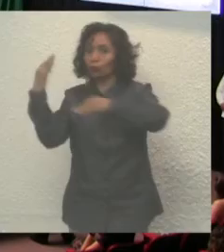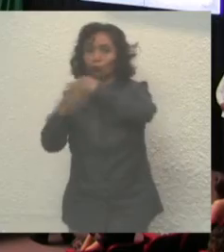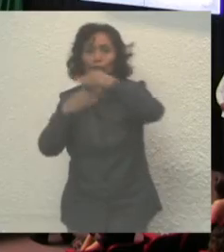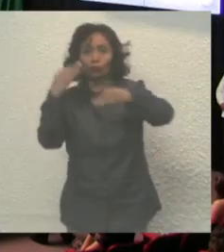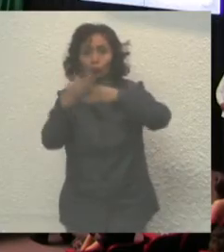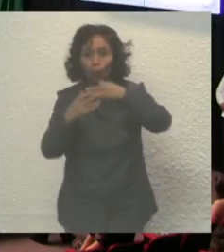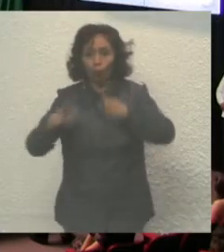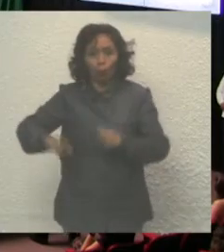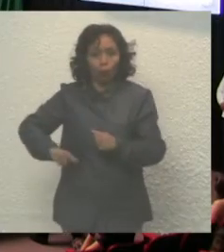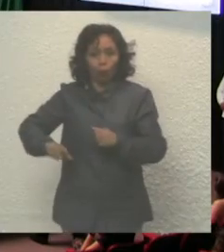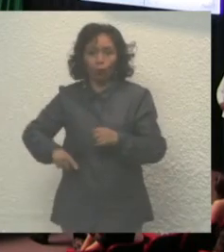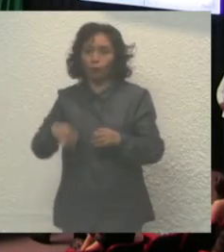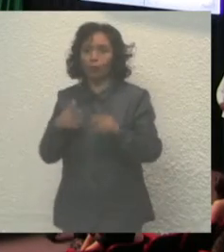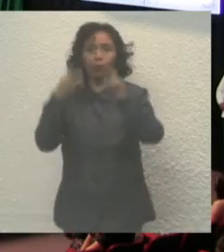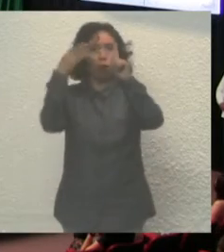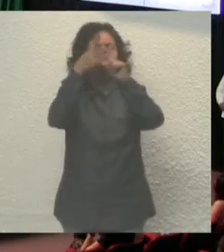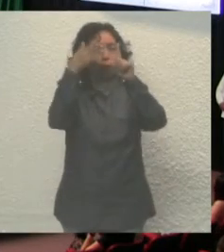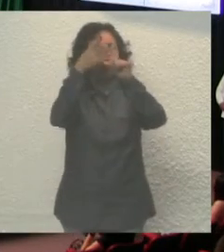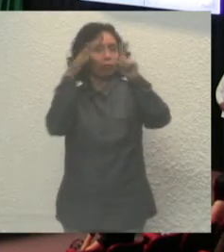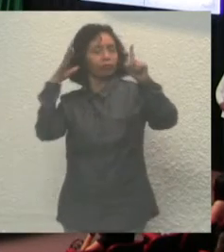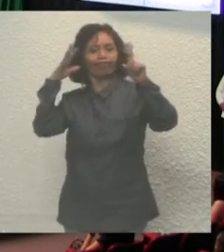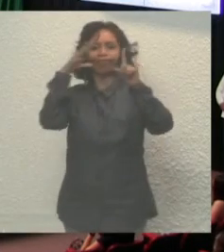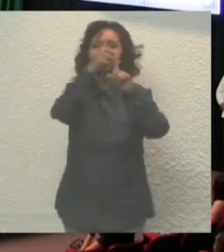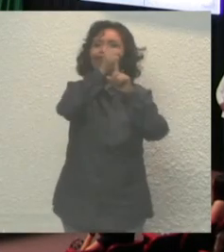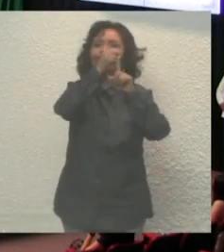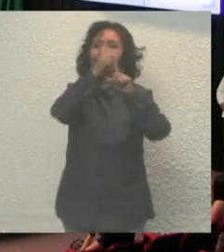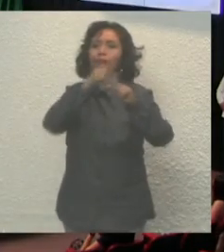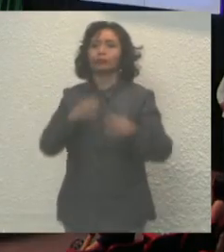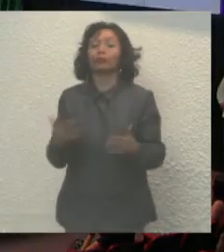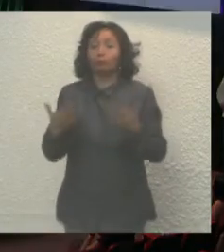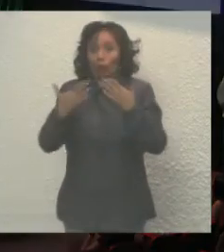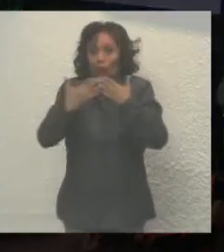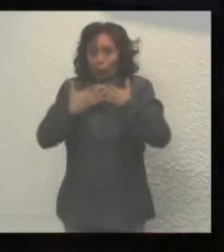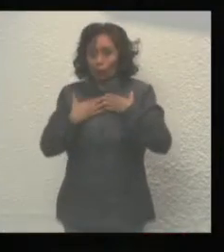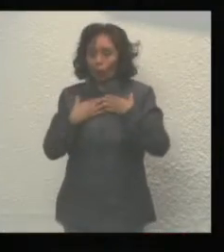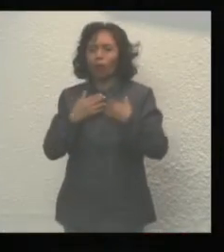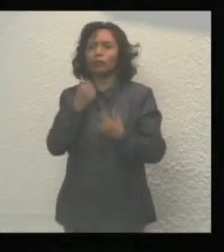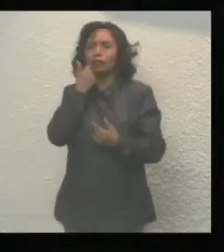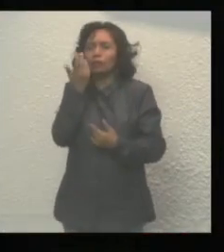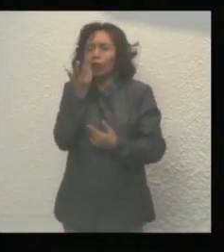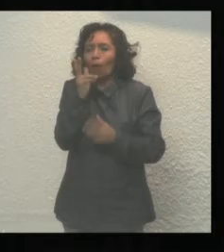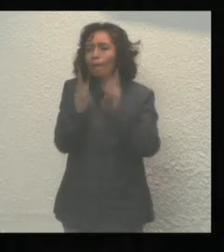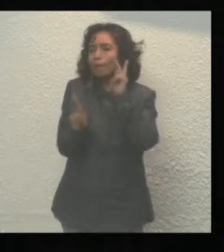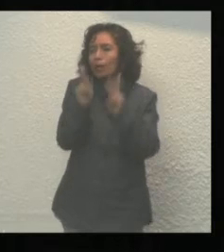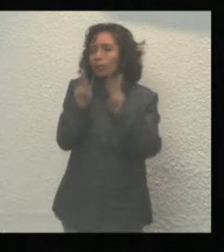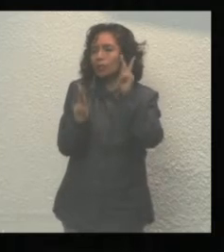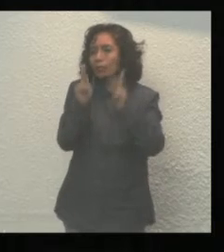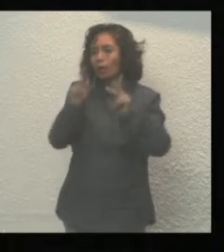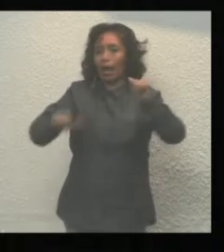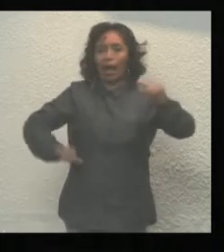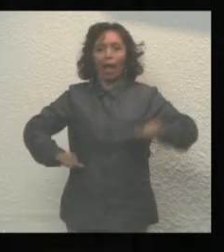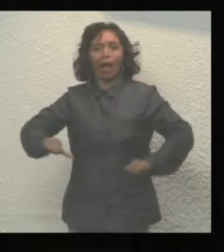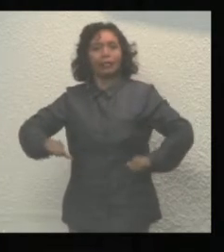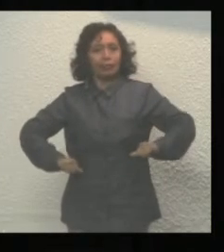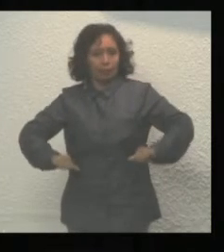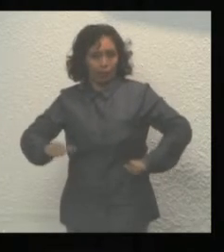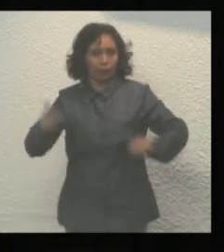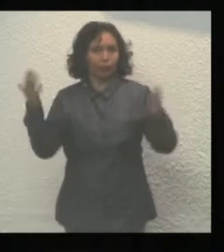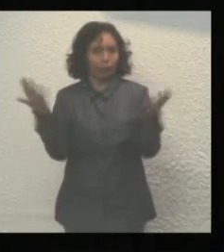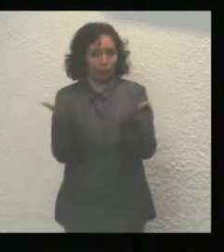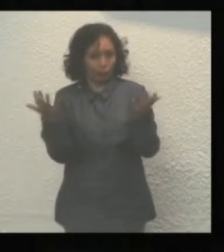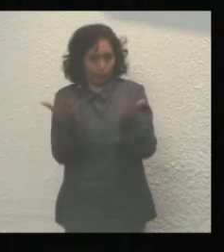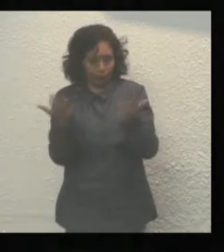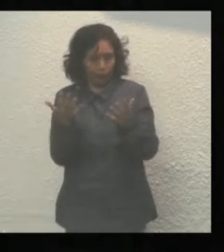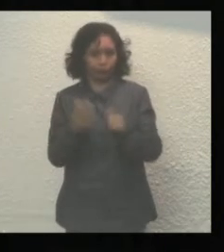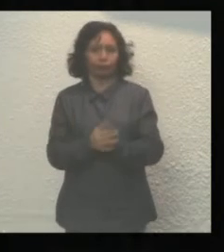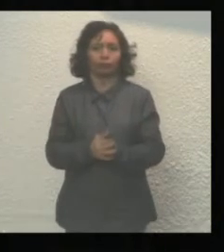hay objetivos que alcanzar. Permítanme compartirles algunas de estas acciones que se han llevado a